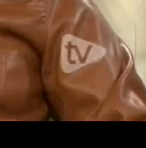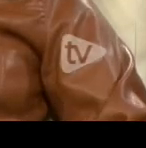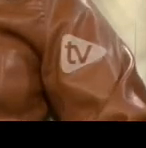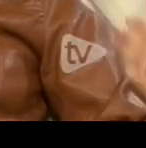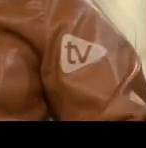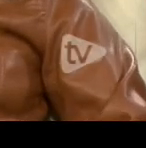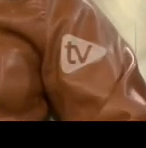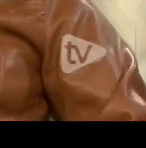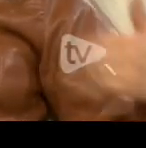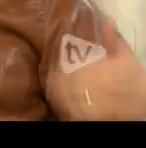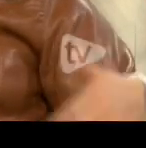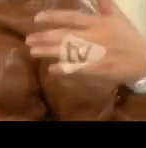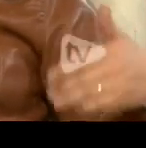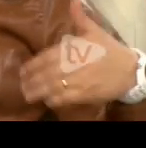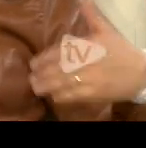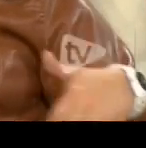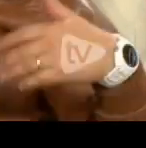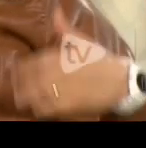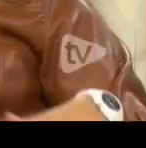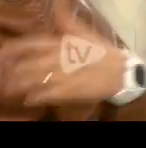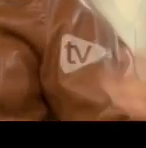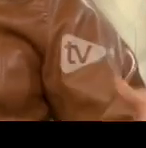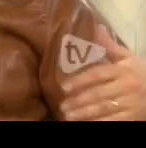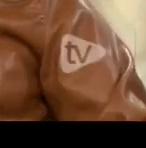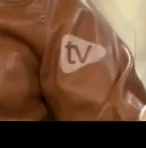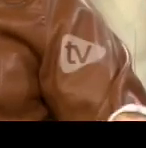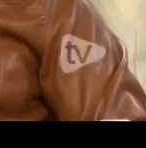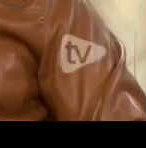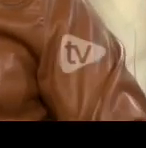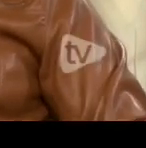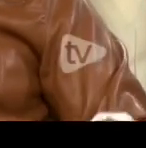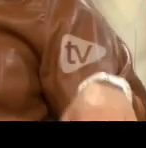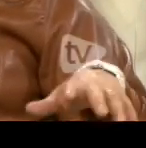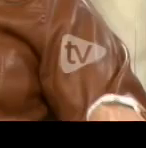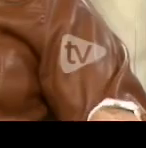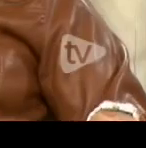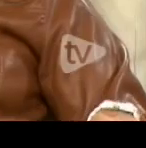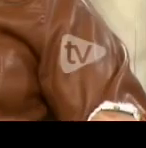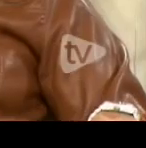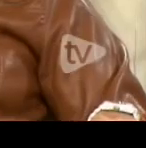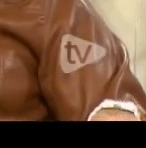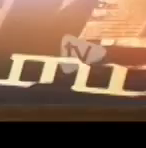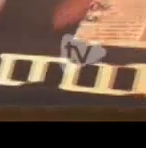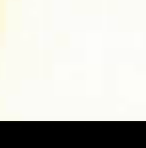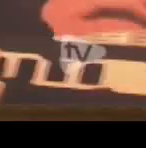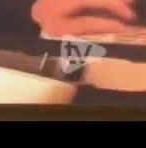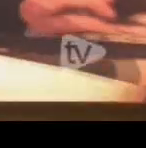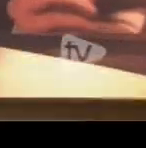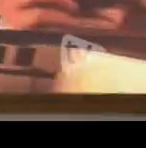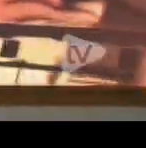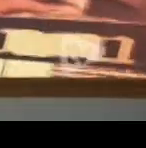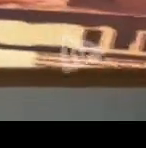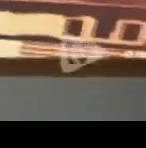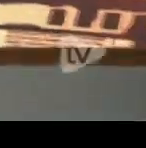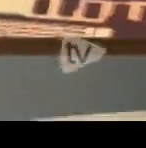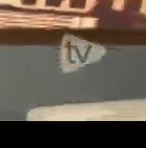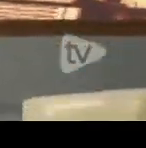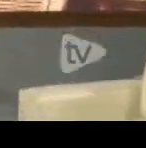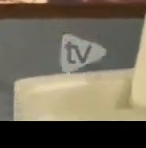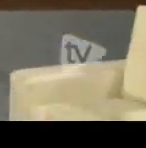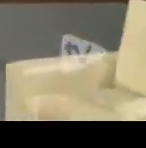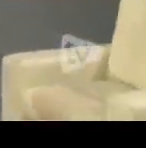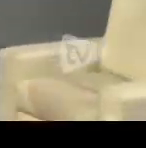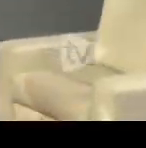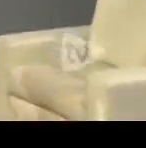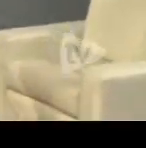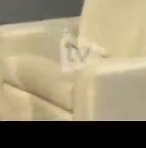es quién define qué es mal periodismo y qué es buen periodismo. Entonces, ahí ya viene la complicación. Luis Eduardo Vivanco nos acompaña en